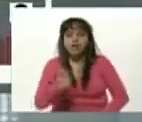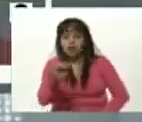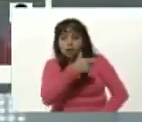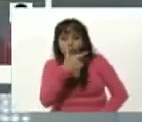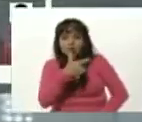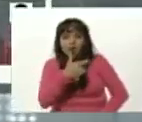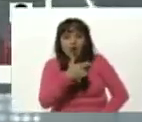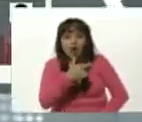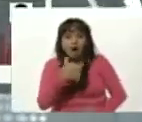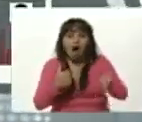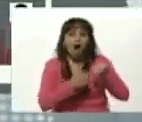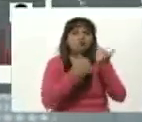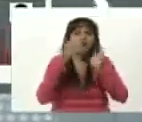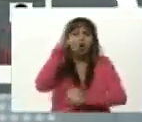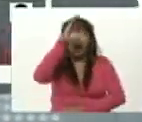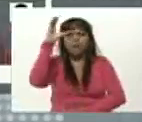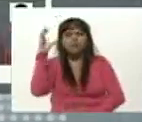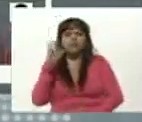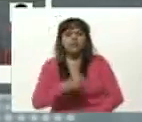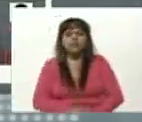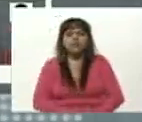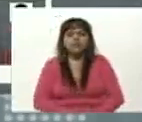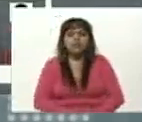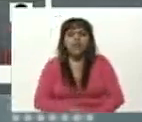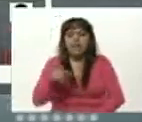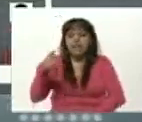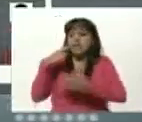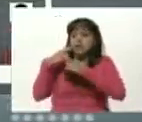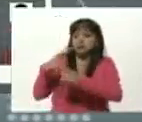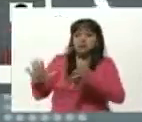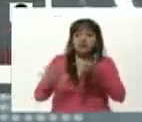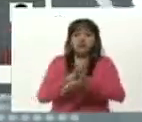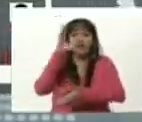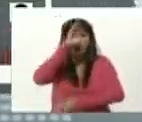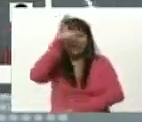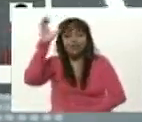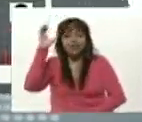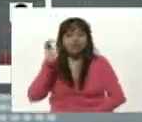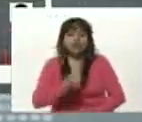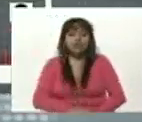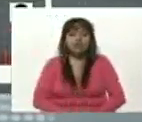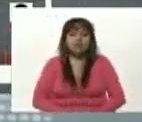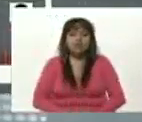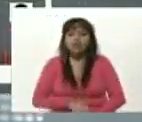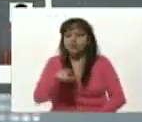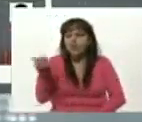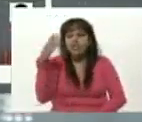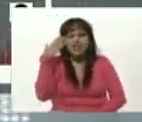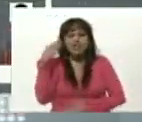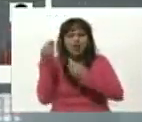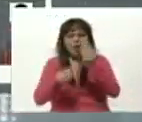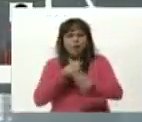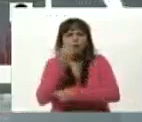Radonqui. El gobernador responde al mando de Capriles, al mando de Ramojalú, ya ustedes sabrán,